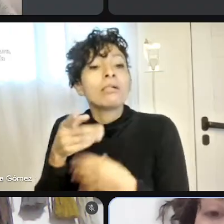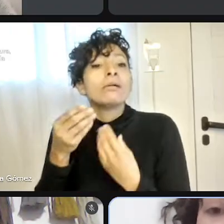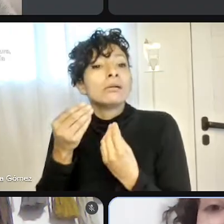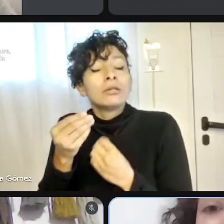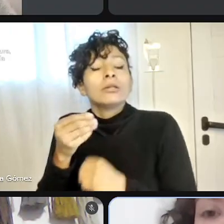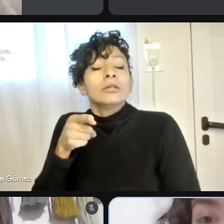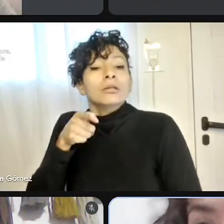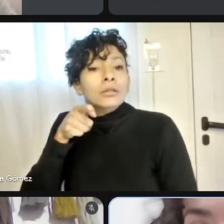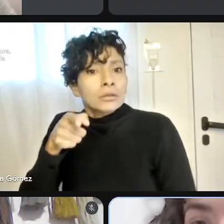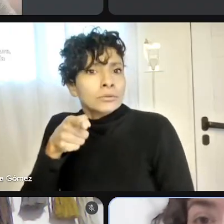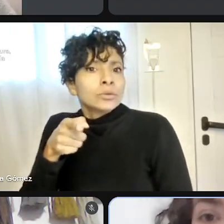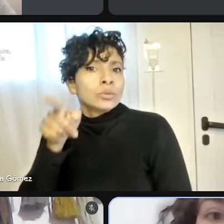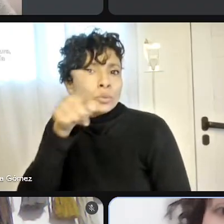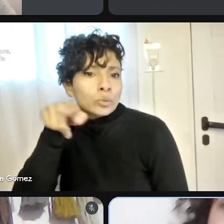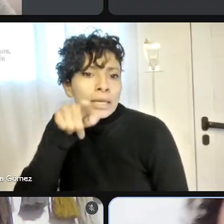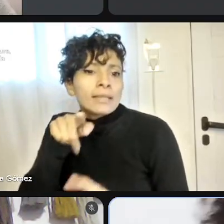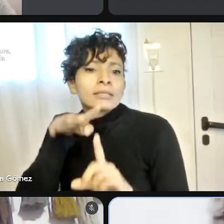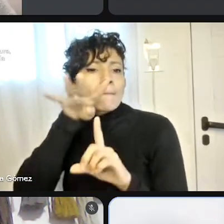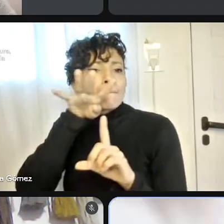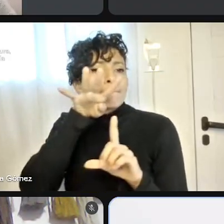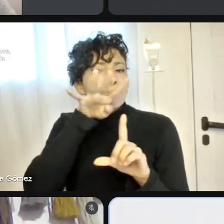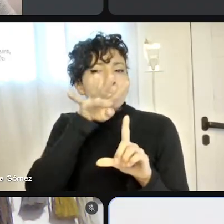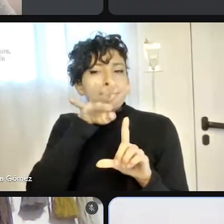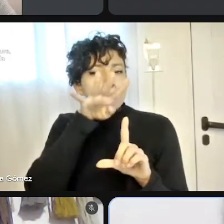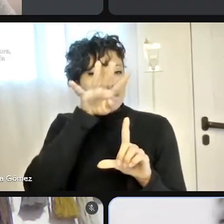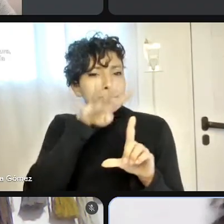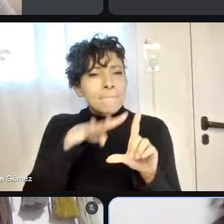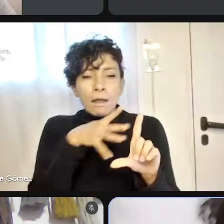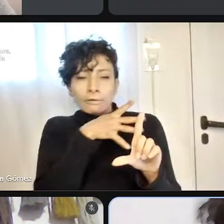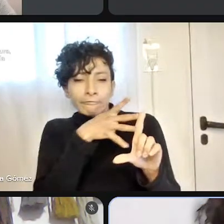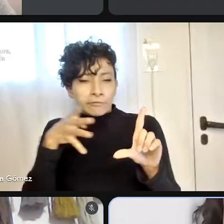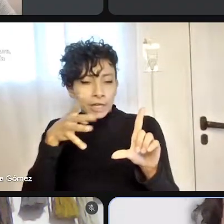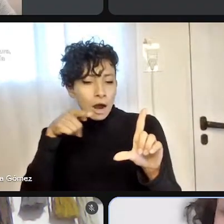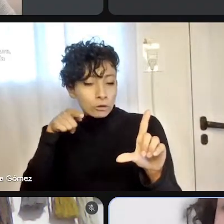la que tengan que tener en cuenta todos